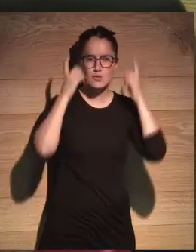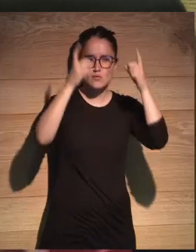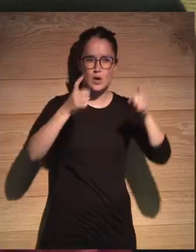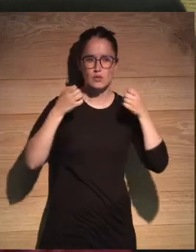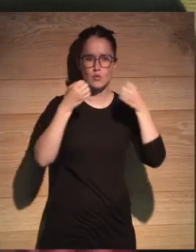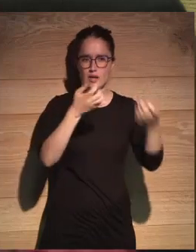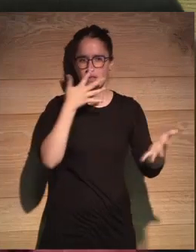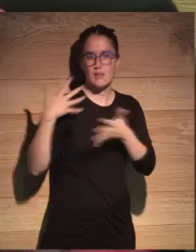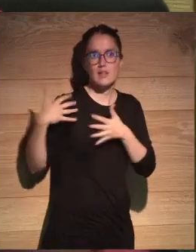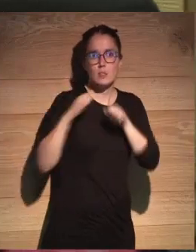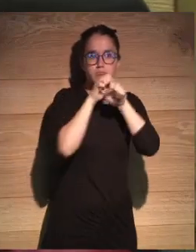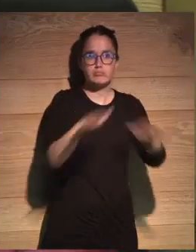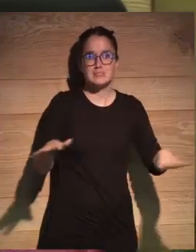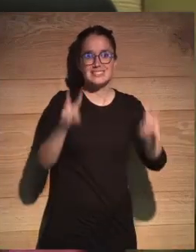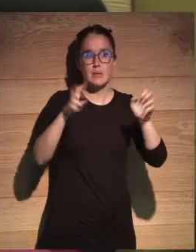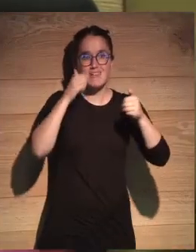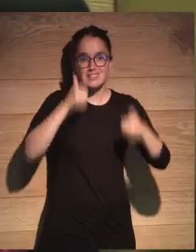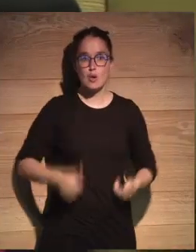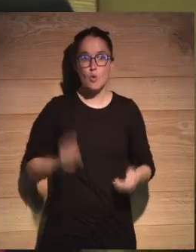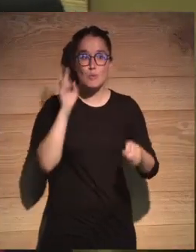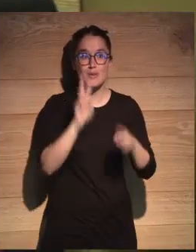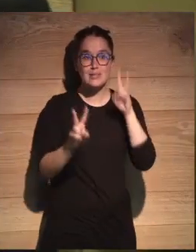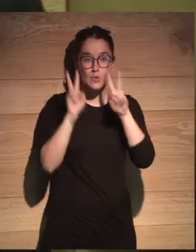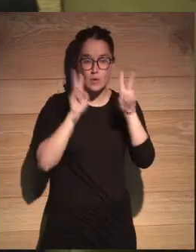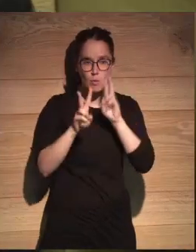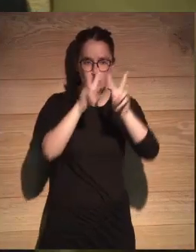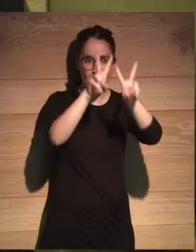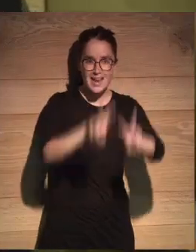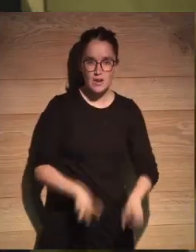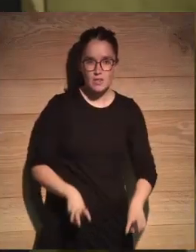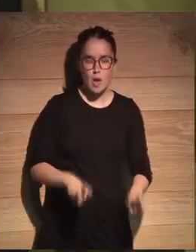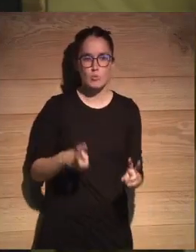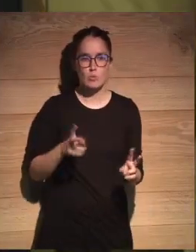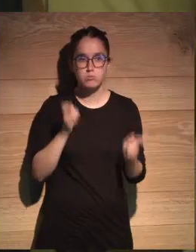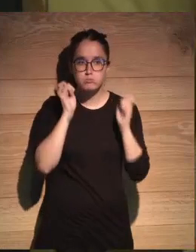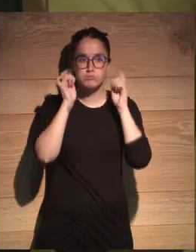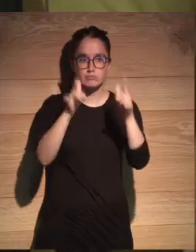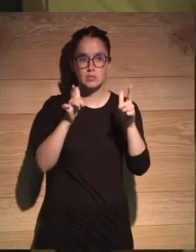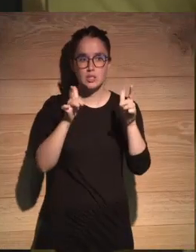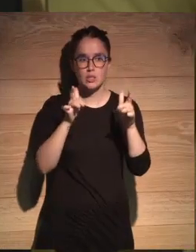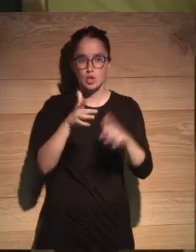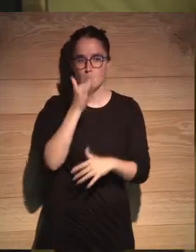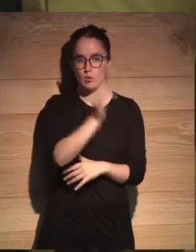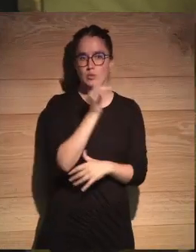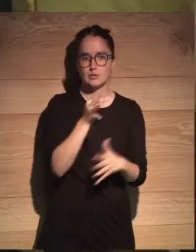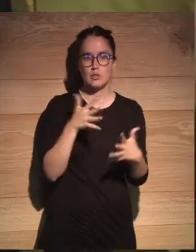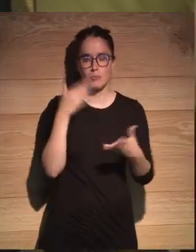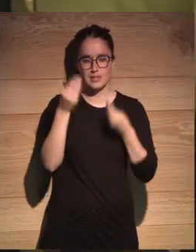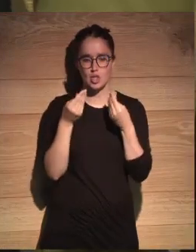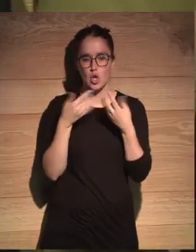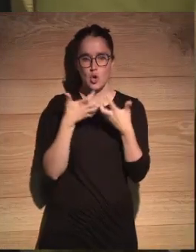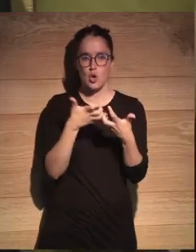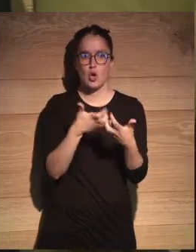esfuerzo hace 10 años en divulgar temas de salud visual, y cuando analizamos vimos que, como yo también soy optimista, vi que la guerra se iba